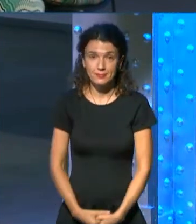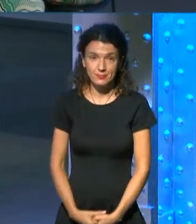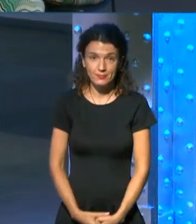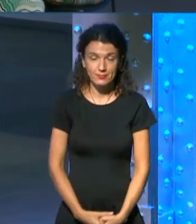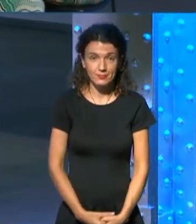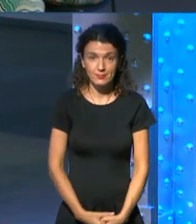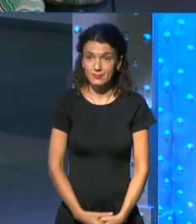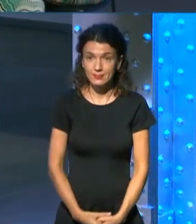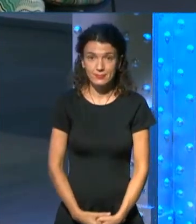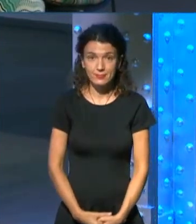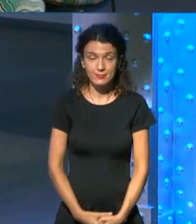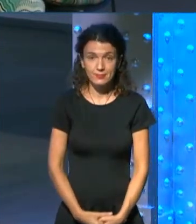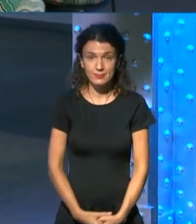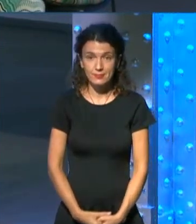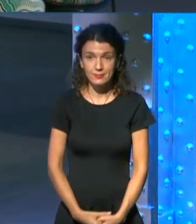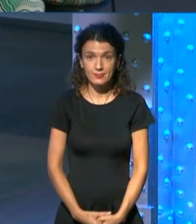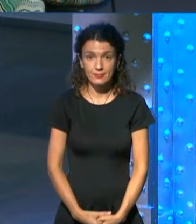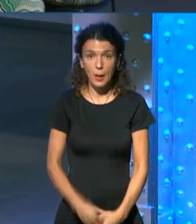Por aquí hay una pregunta. Tenemos una pregunta.